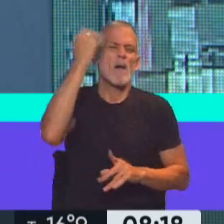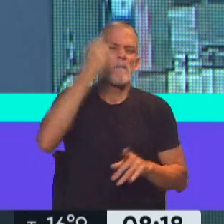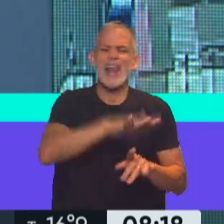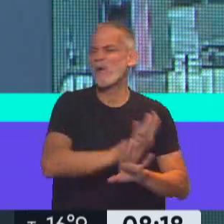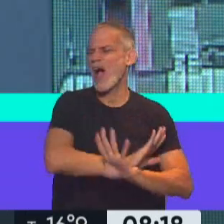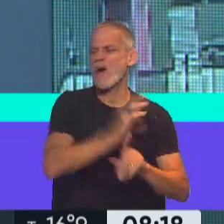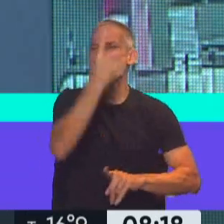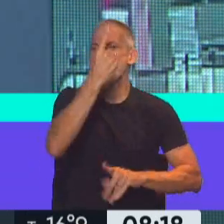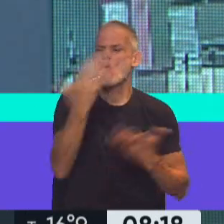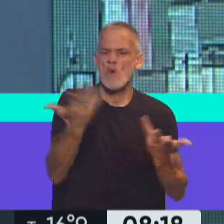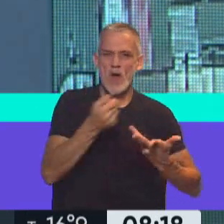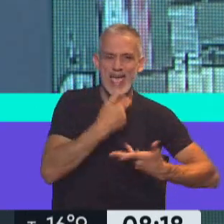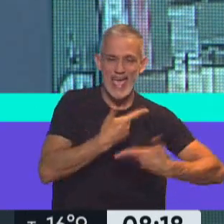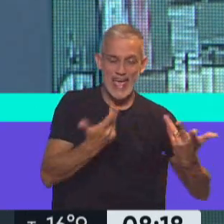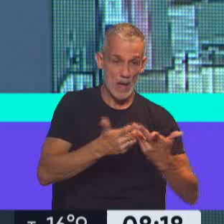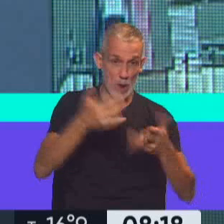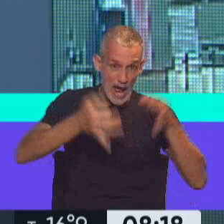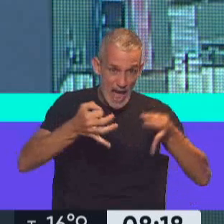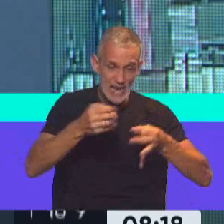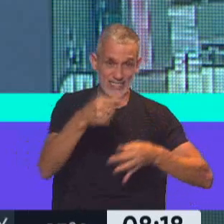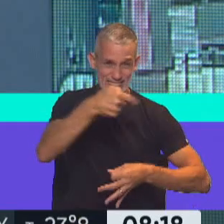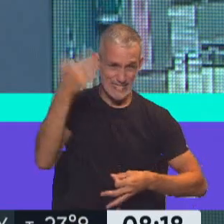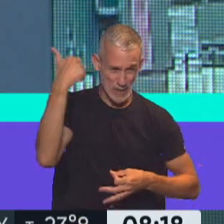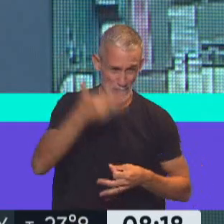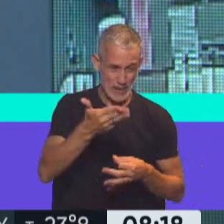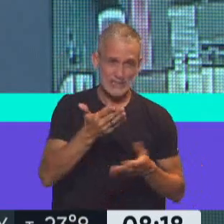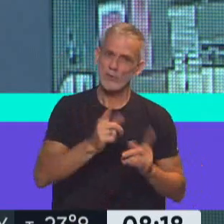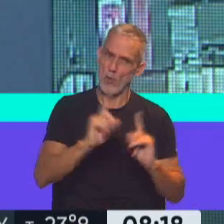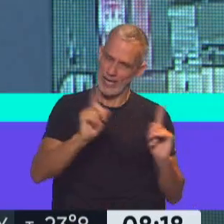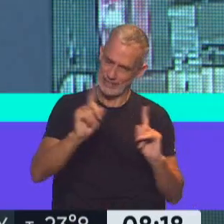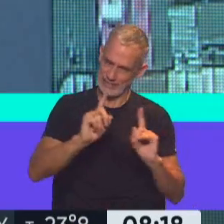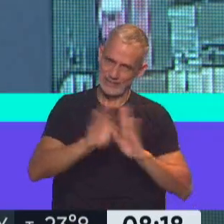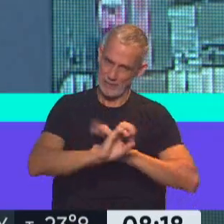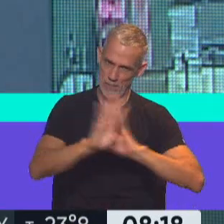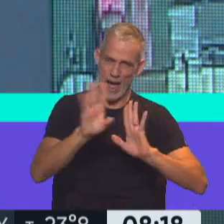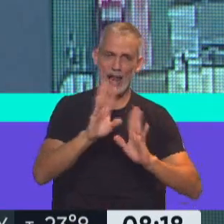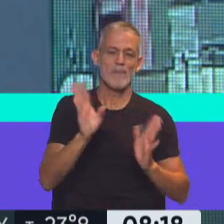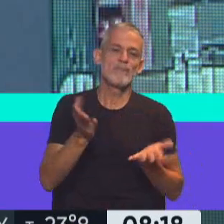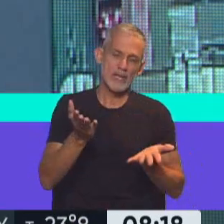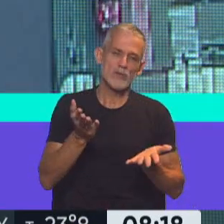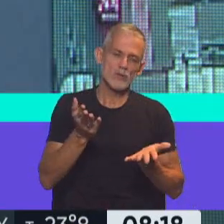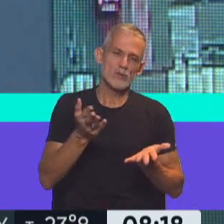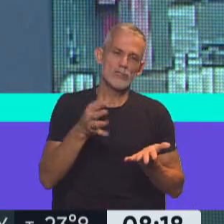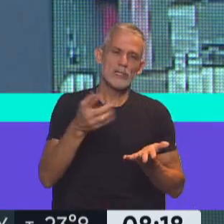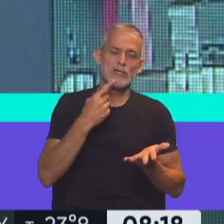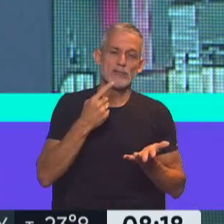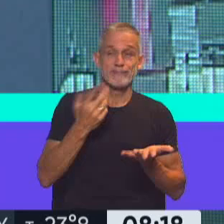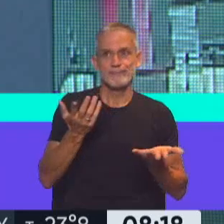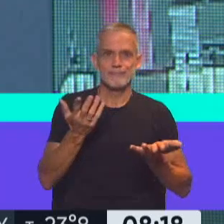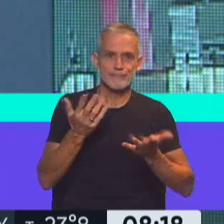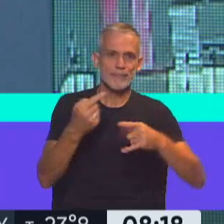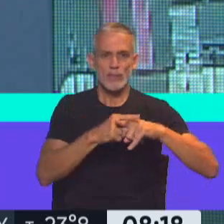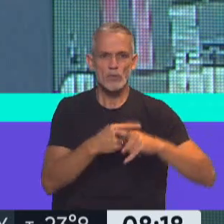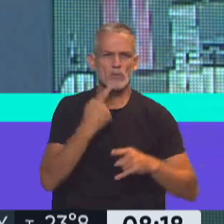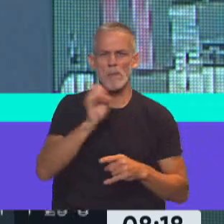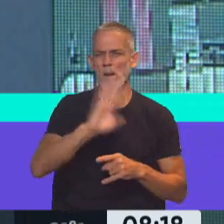notas, diferentes análisis que se llevaron a cabo durante la semana, es esto que a veces fue como muy discutido y muy cuestionado